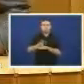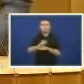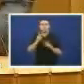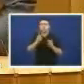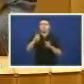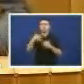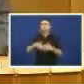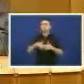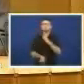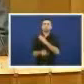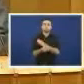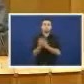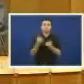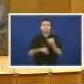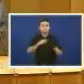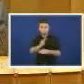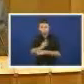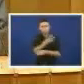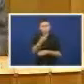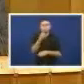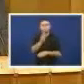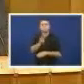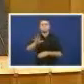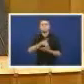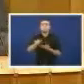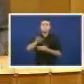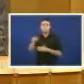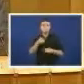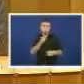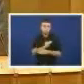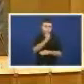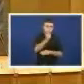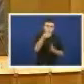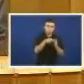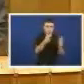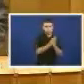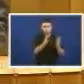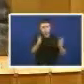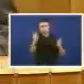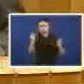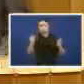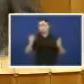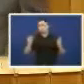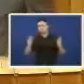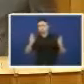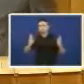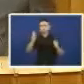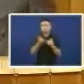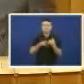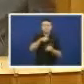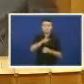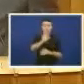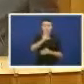cun investimento de 435 millóns de euros dentro dos mil oito e dos mil oito e que cullerán nas súas cinco